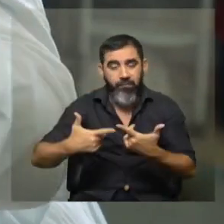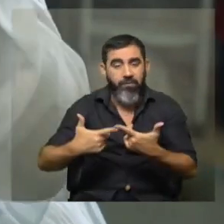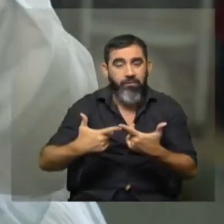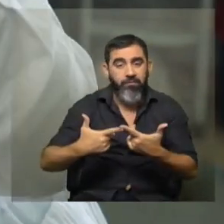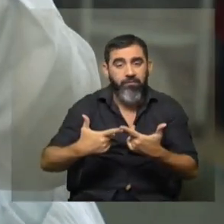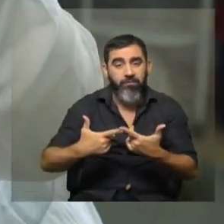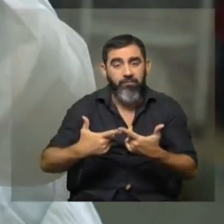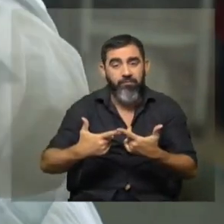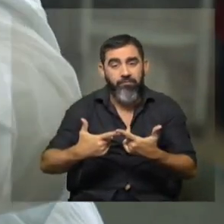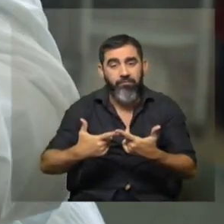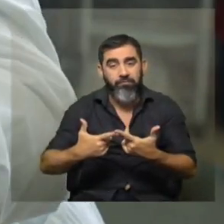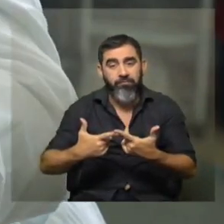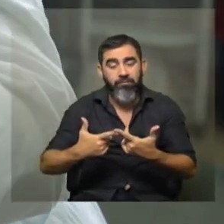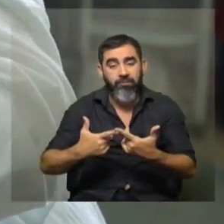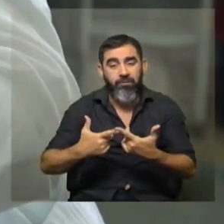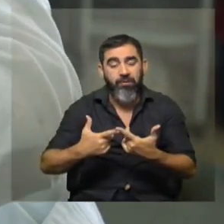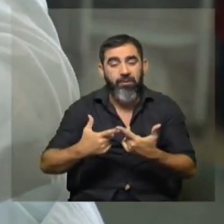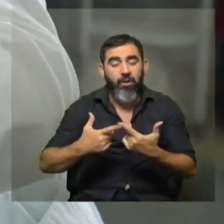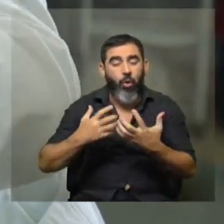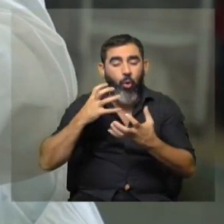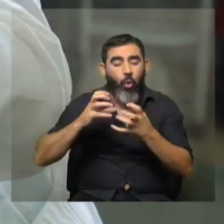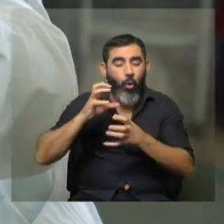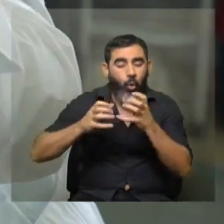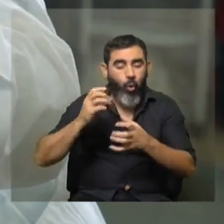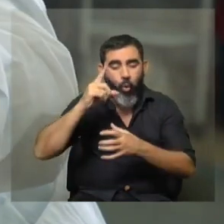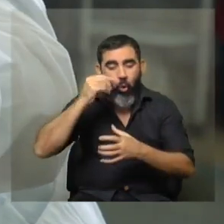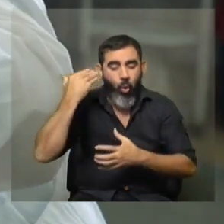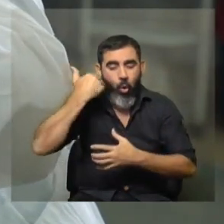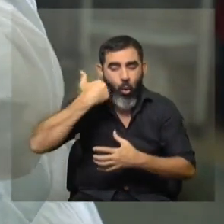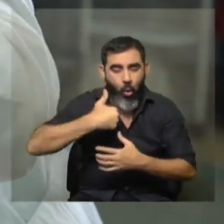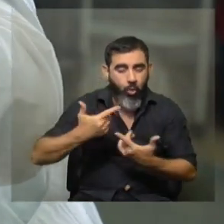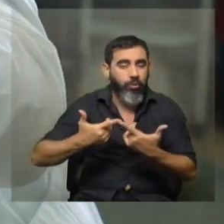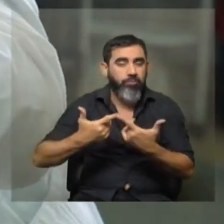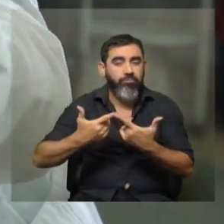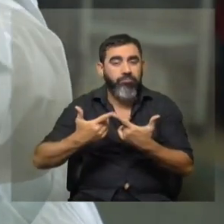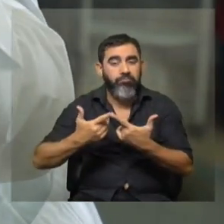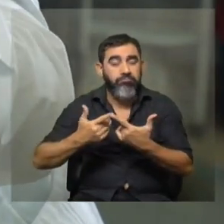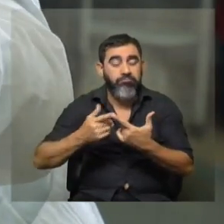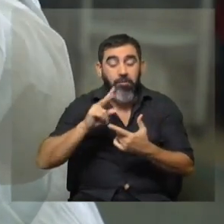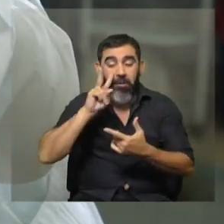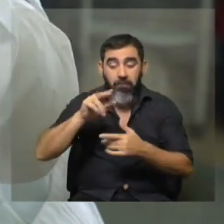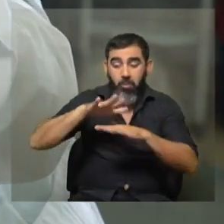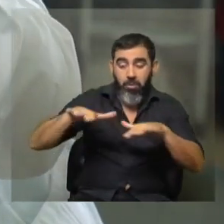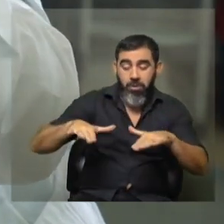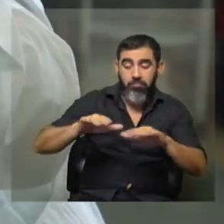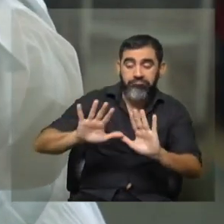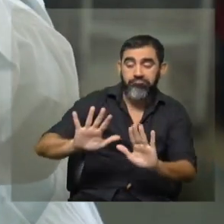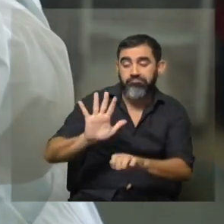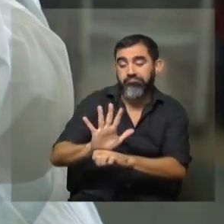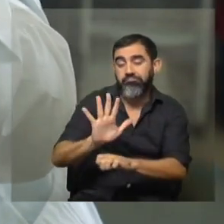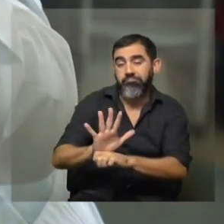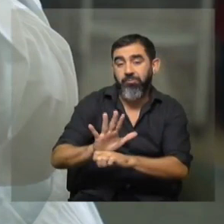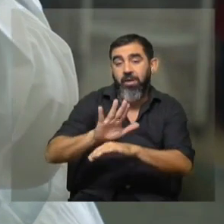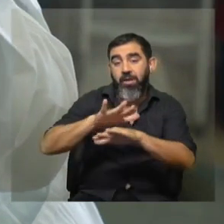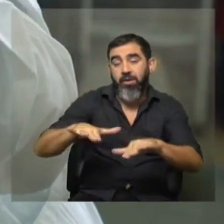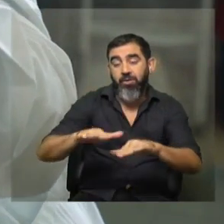nacer con ictericia, pueden nacer, o sea, un neonatólogo va a ver un niño que tiene un aspecto de